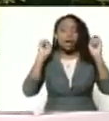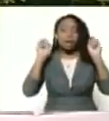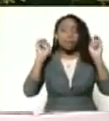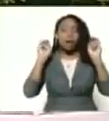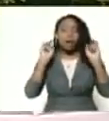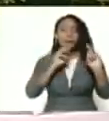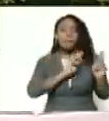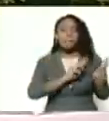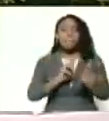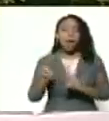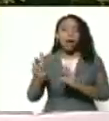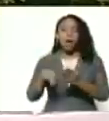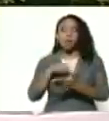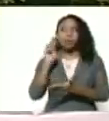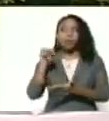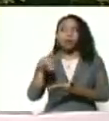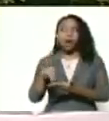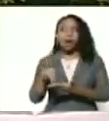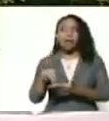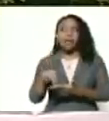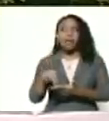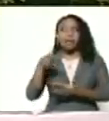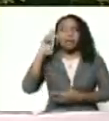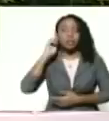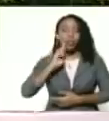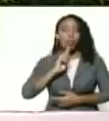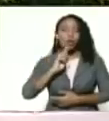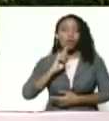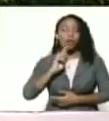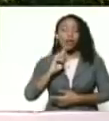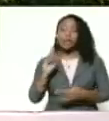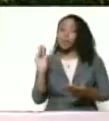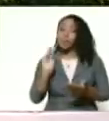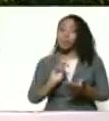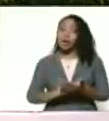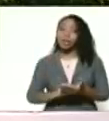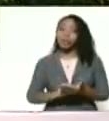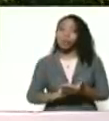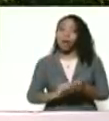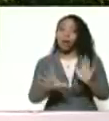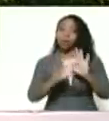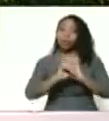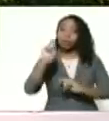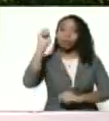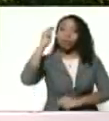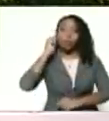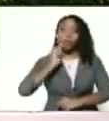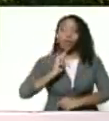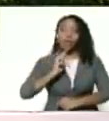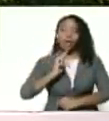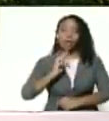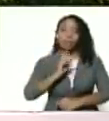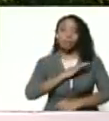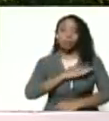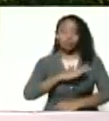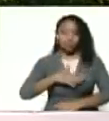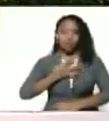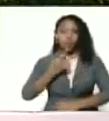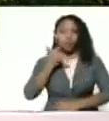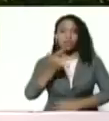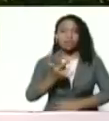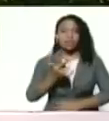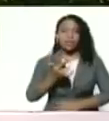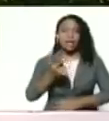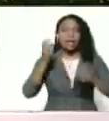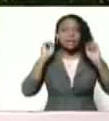del Plan Nacional Simón Bolívar, que está contenido en la Constitución Bolivariana, y hoy día pudiéramos decir en